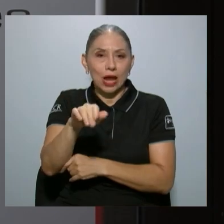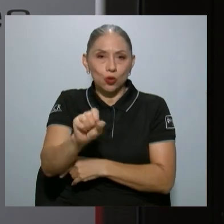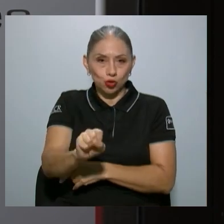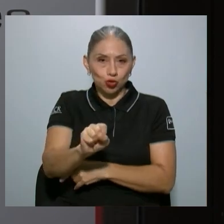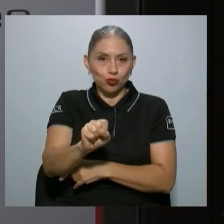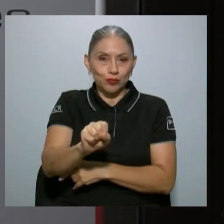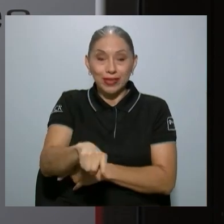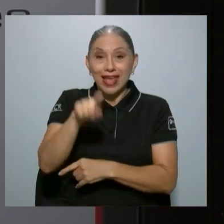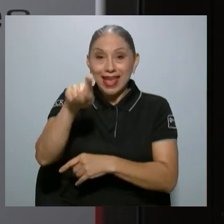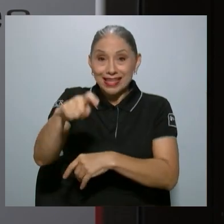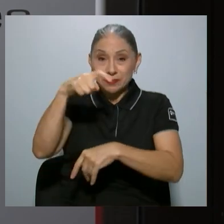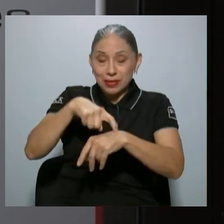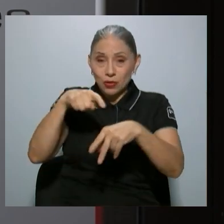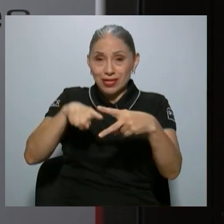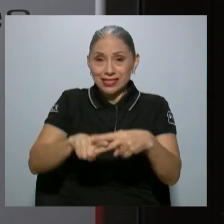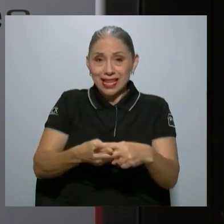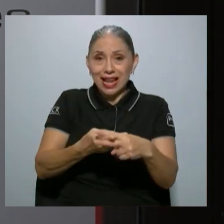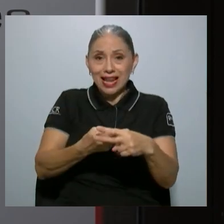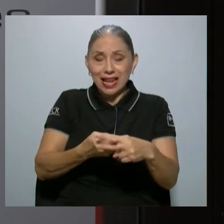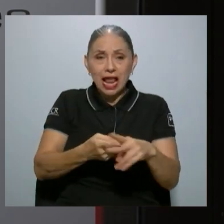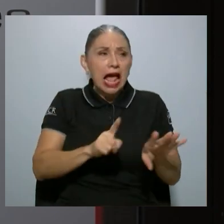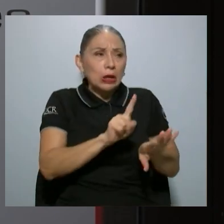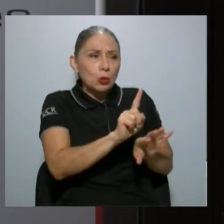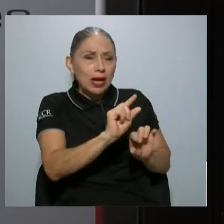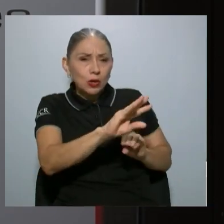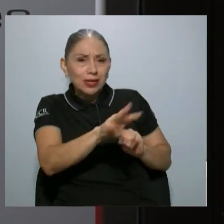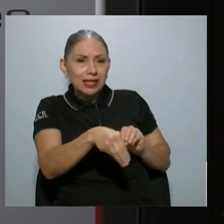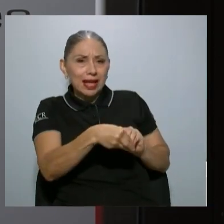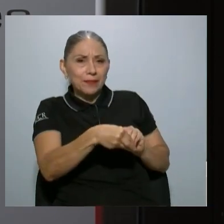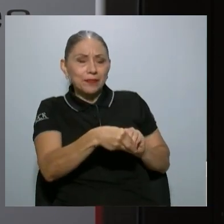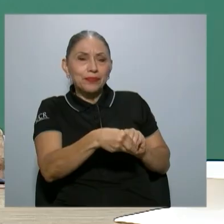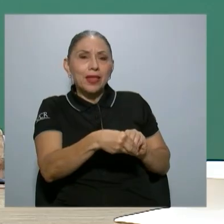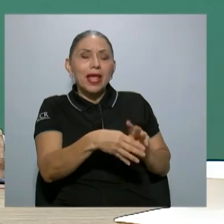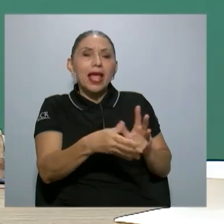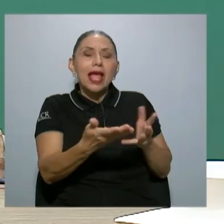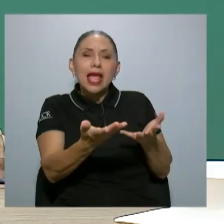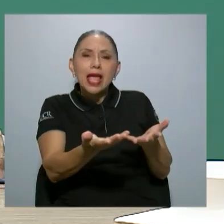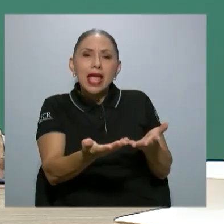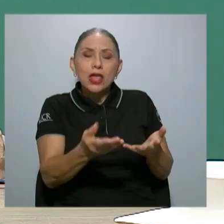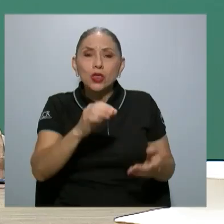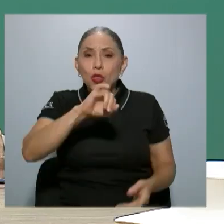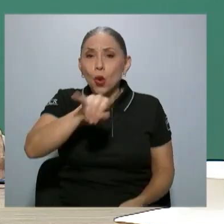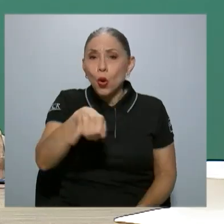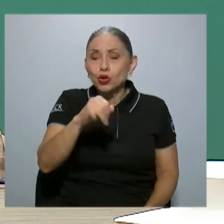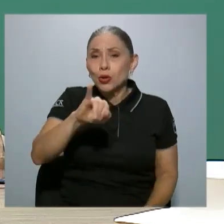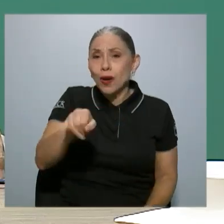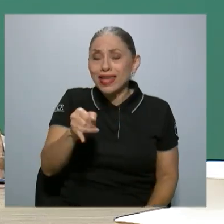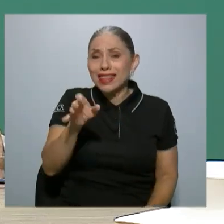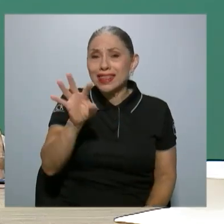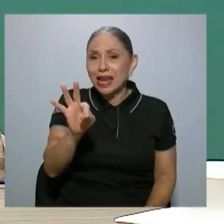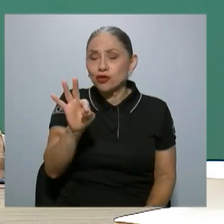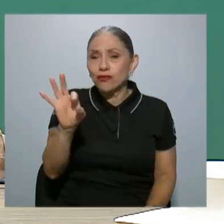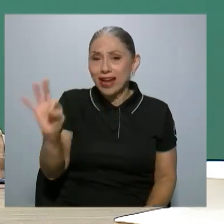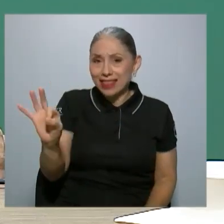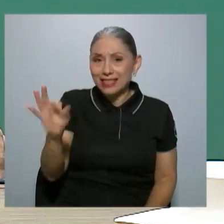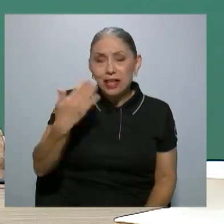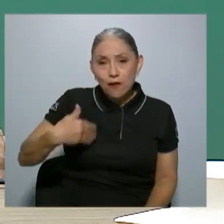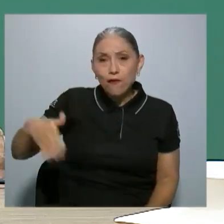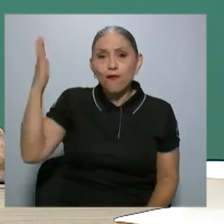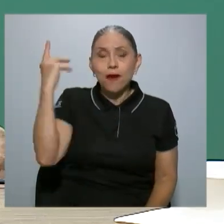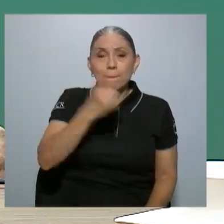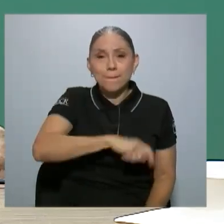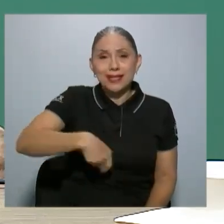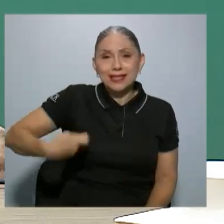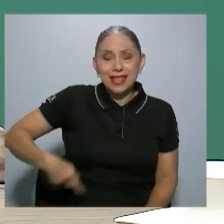en este periodo inicial, en el 55... de pie de página sí, para los muy jovencitos. Don José Joaquín Trejos Fernández fue presidente de la